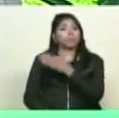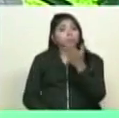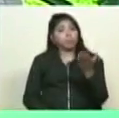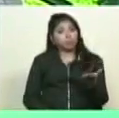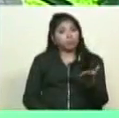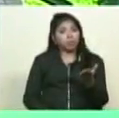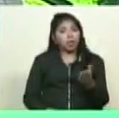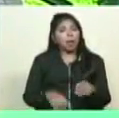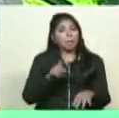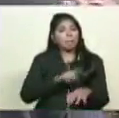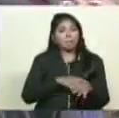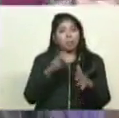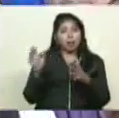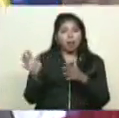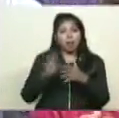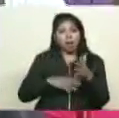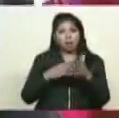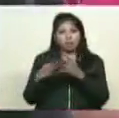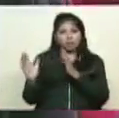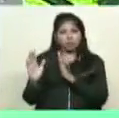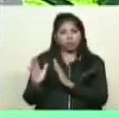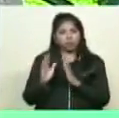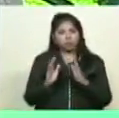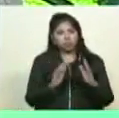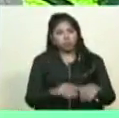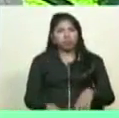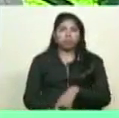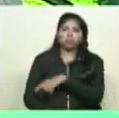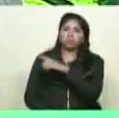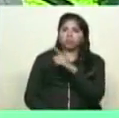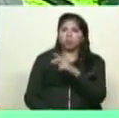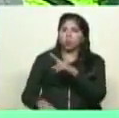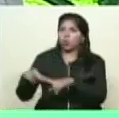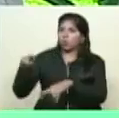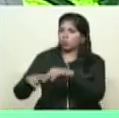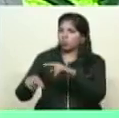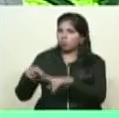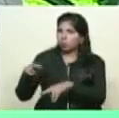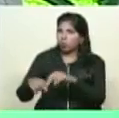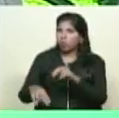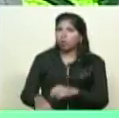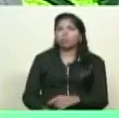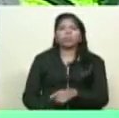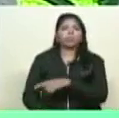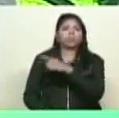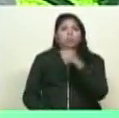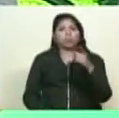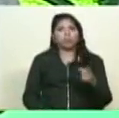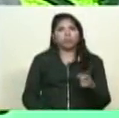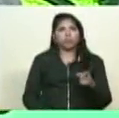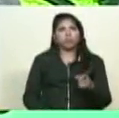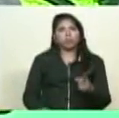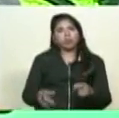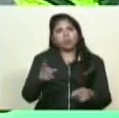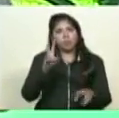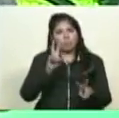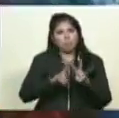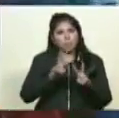de planificación, Mota Domínguez, de obras públicas, Manuel Quevedo, de vivienda,